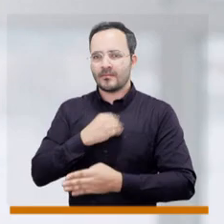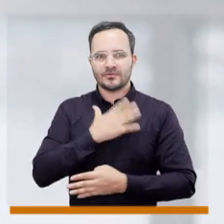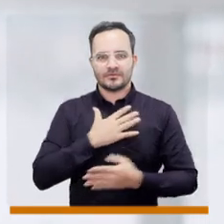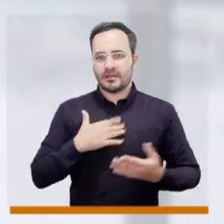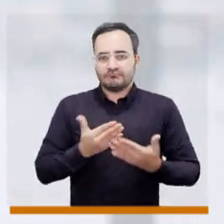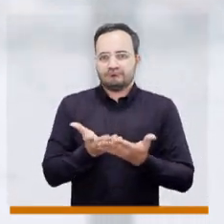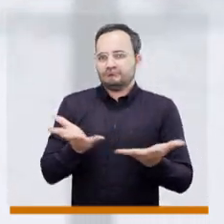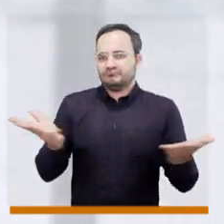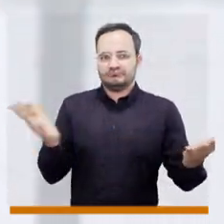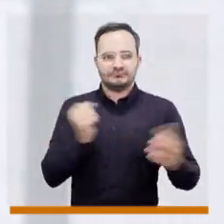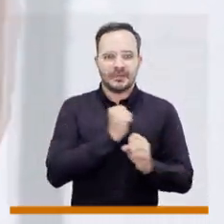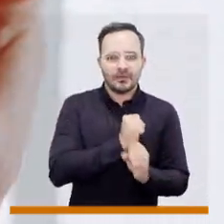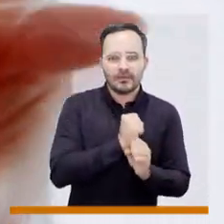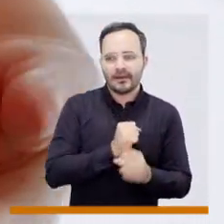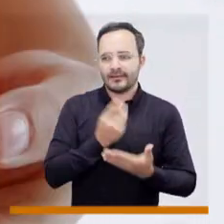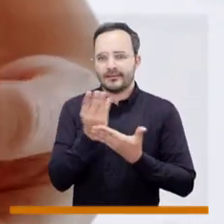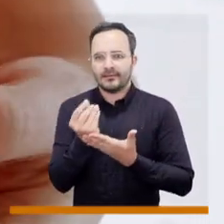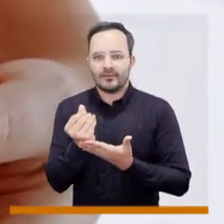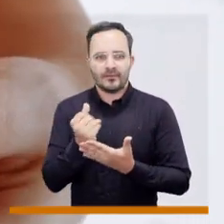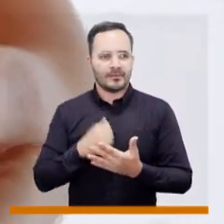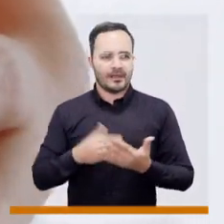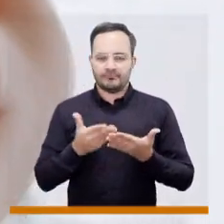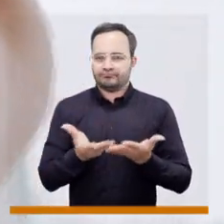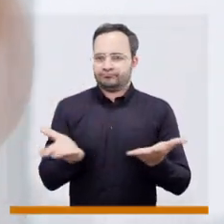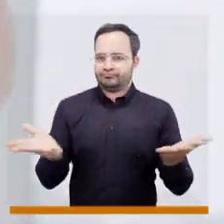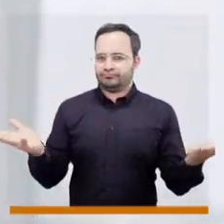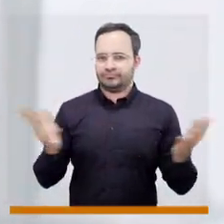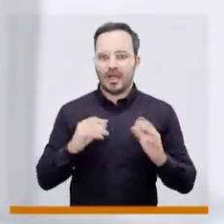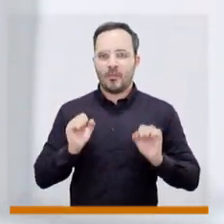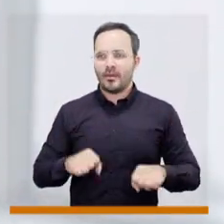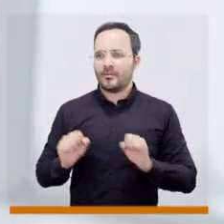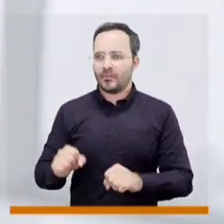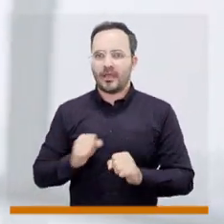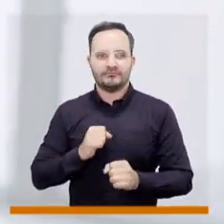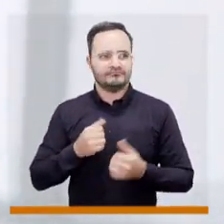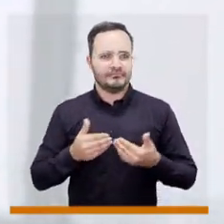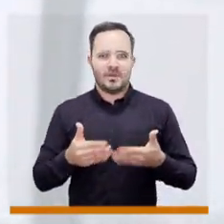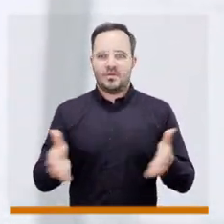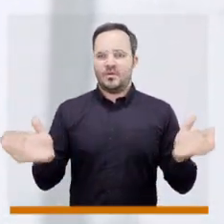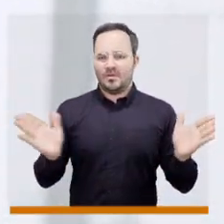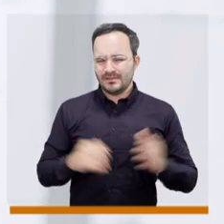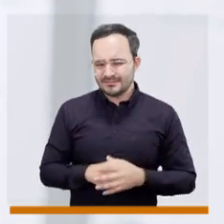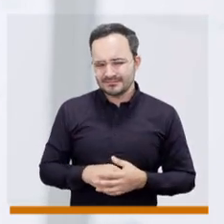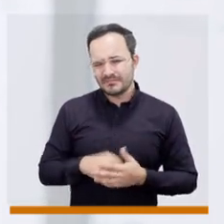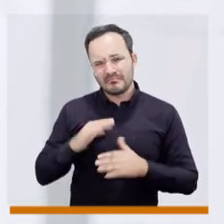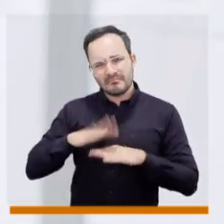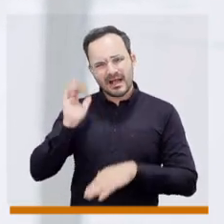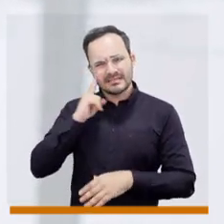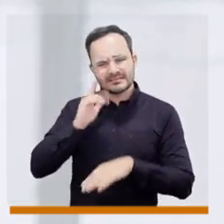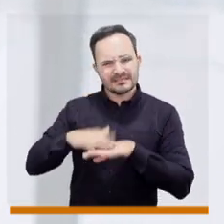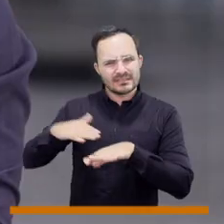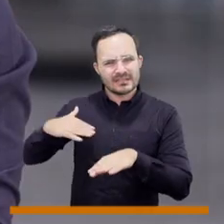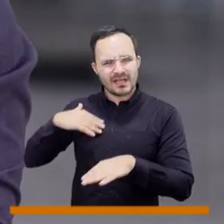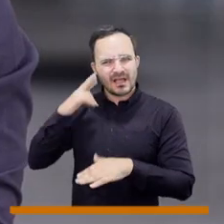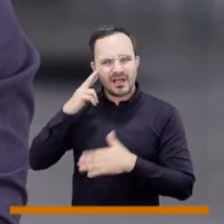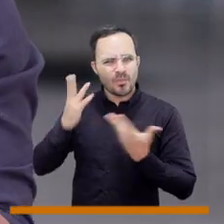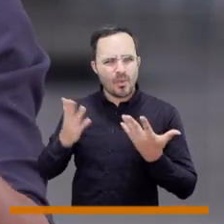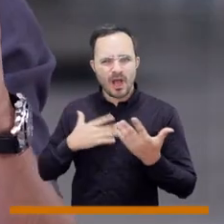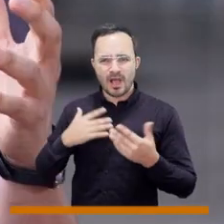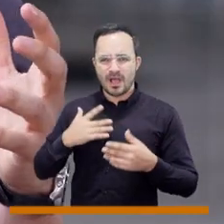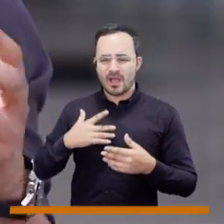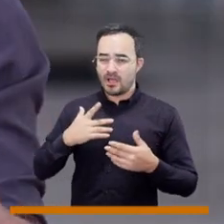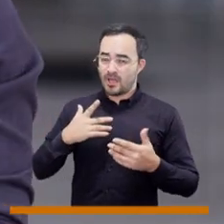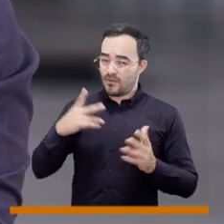caminos, desde esas oportunidades laborales, económicas, porque no siempre el tema es